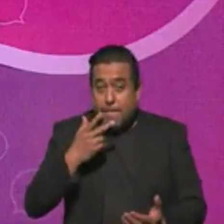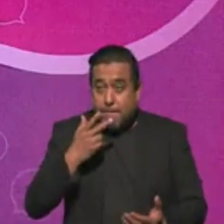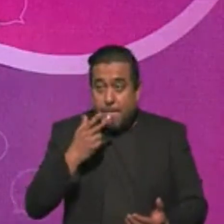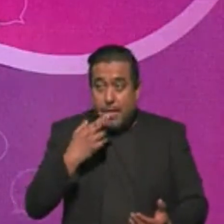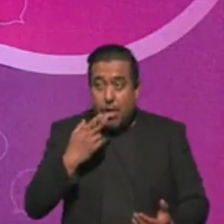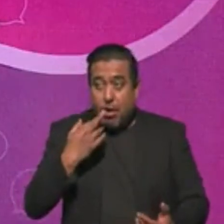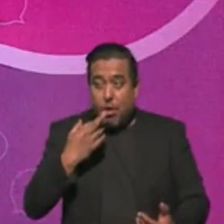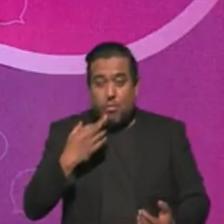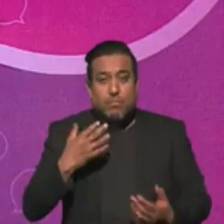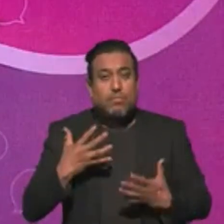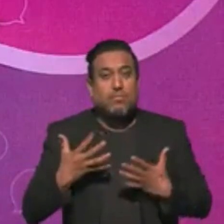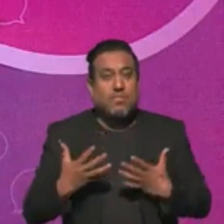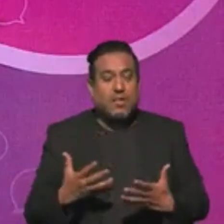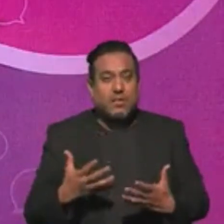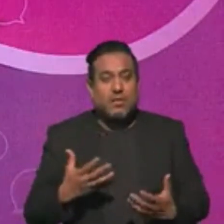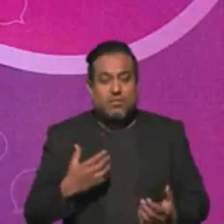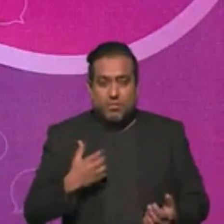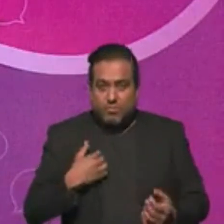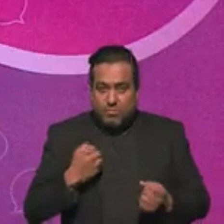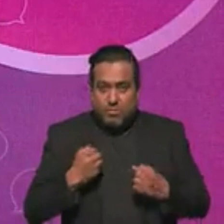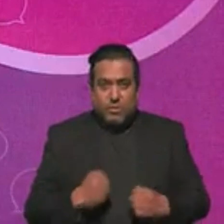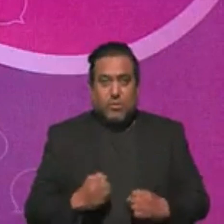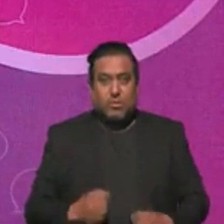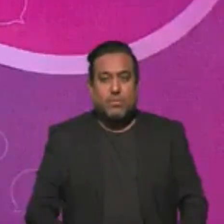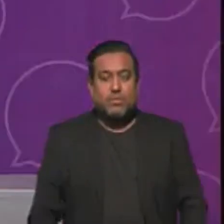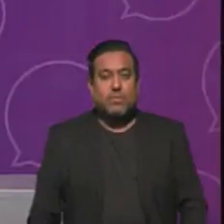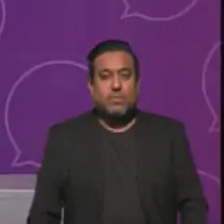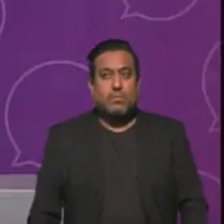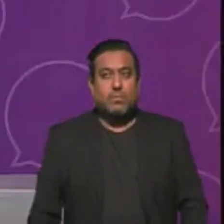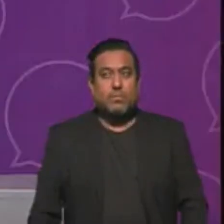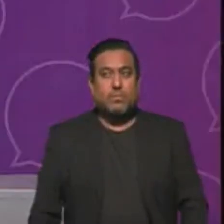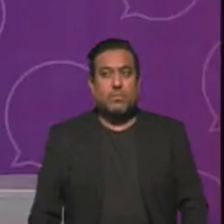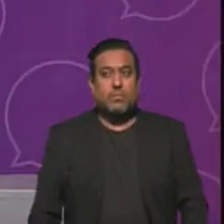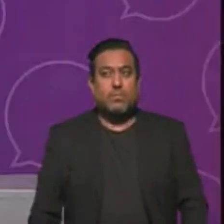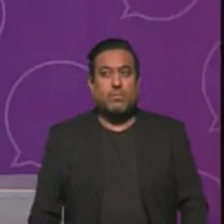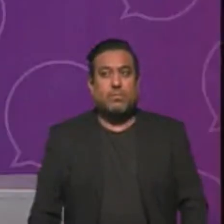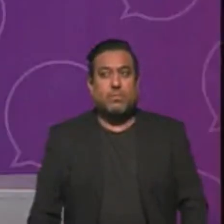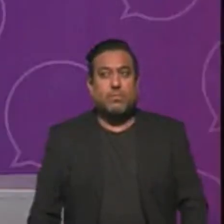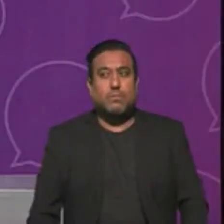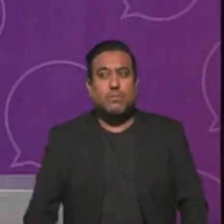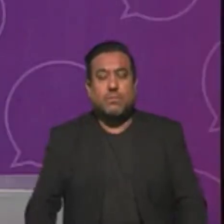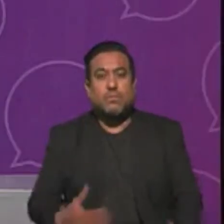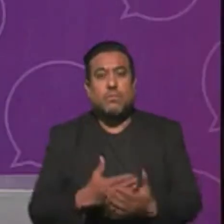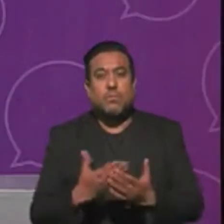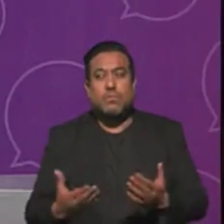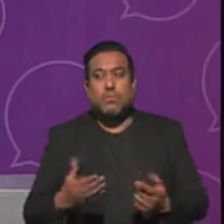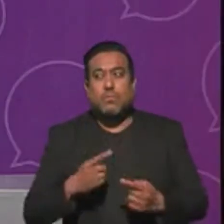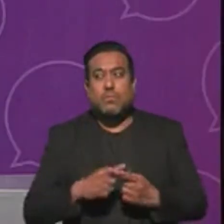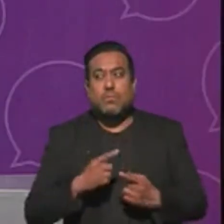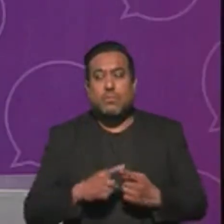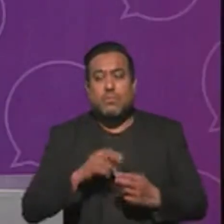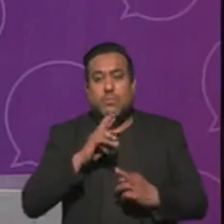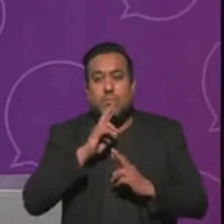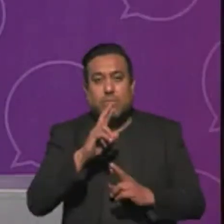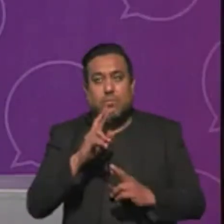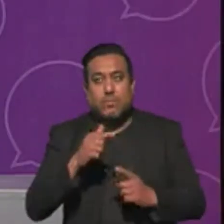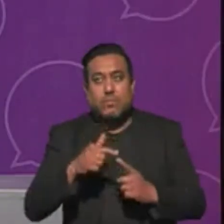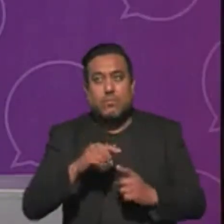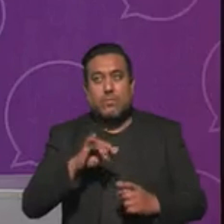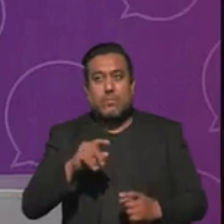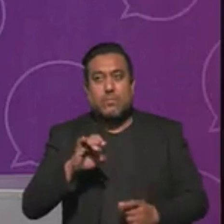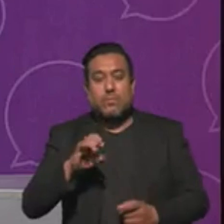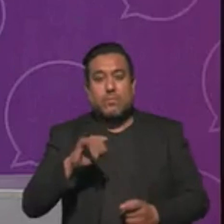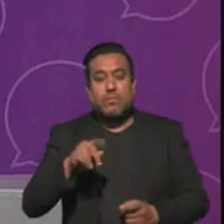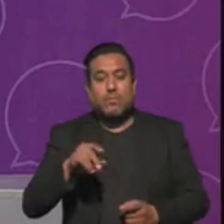lo último en Rendirse Gracias candidato escuchamos ahora la respuesta de Jorge